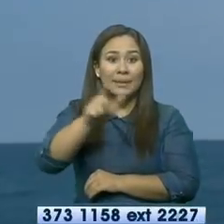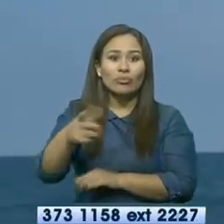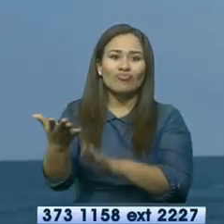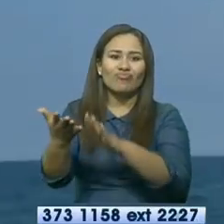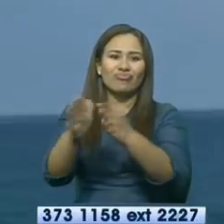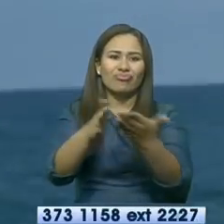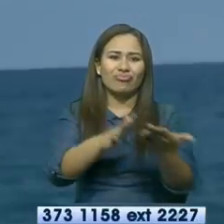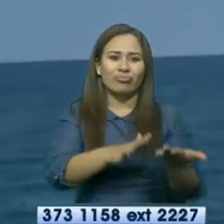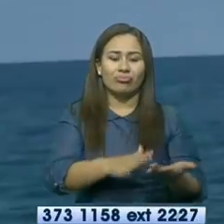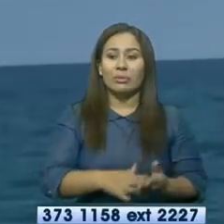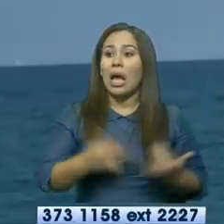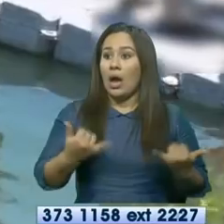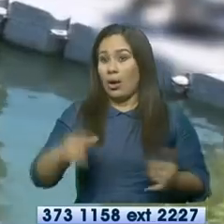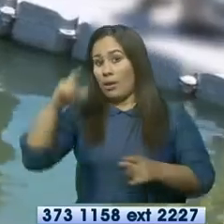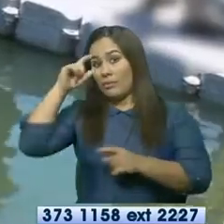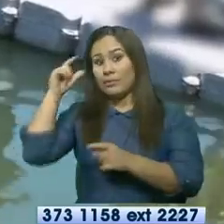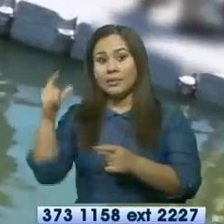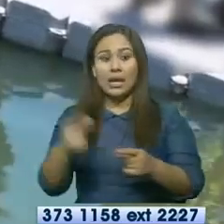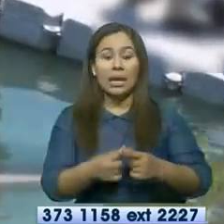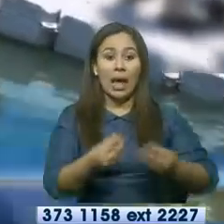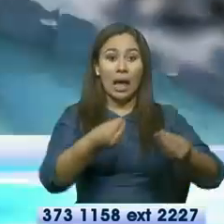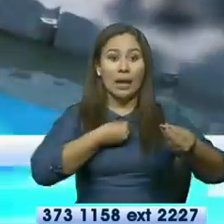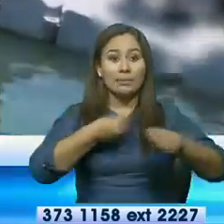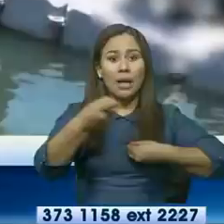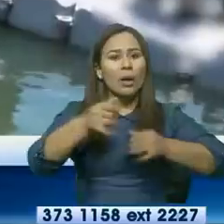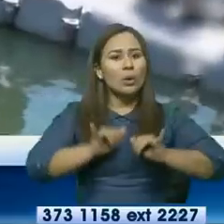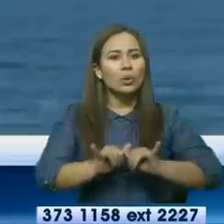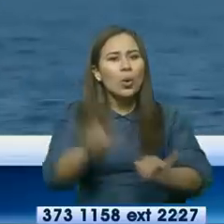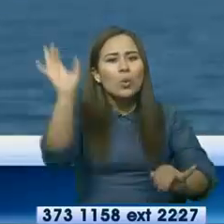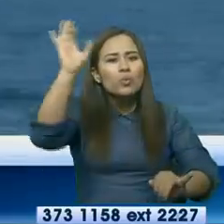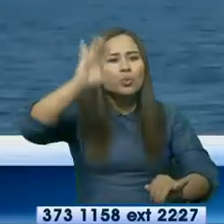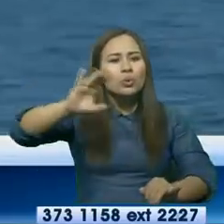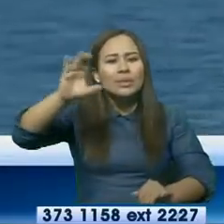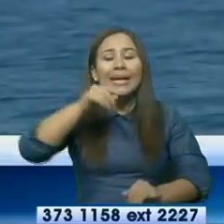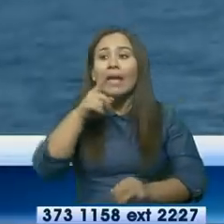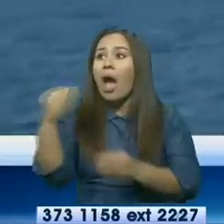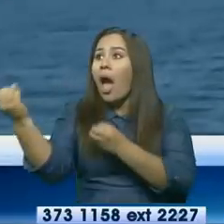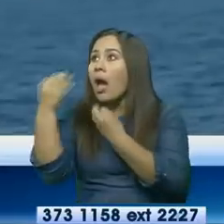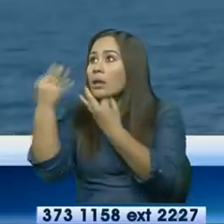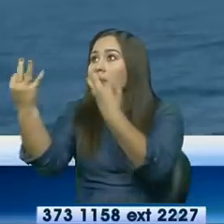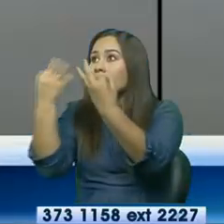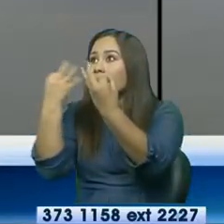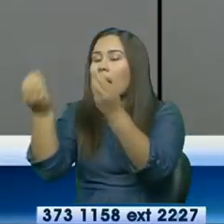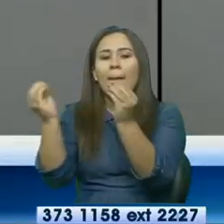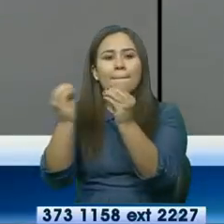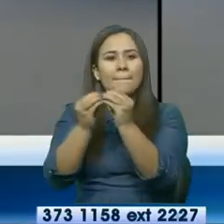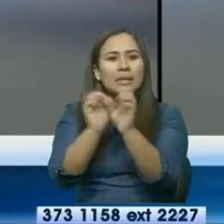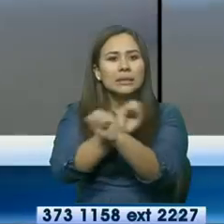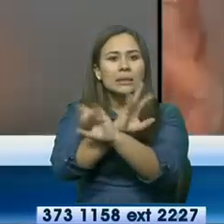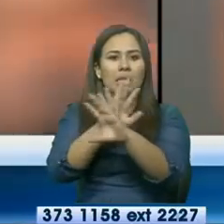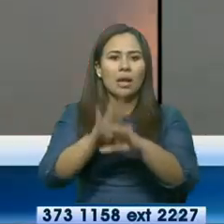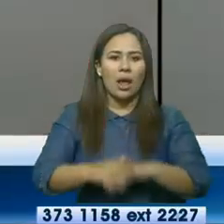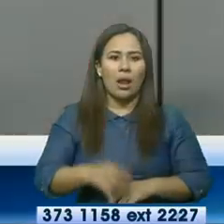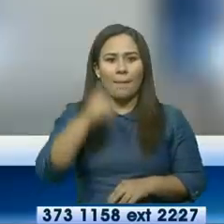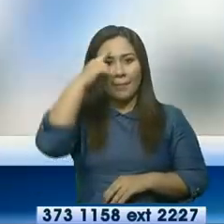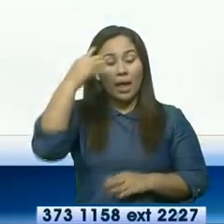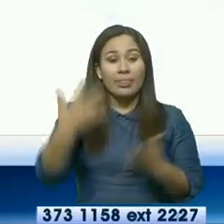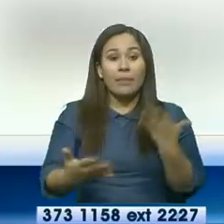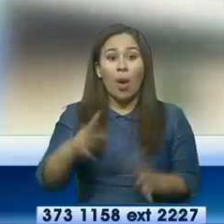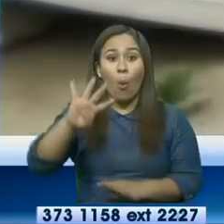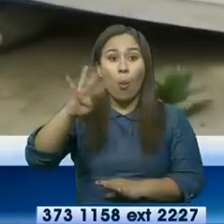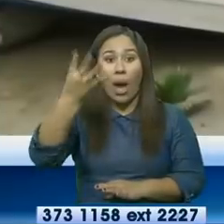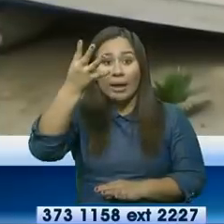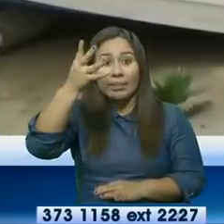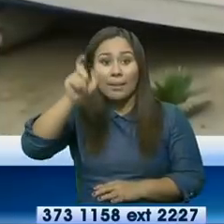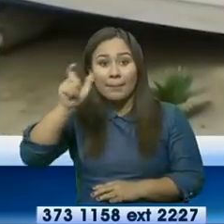la fiscalía informó que continúa la búsqueda de vestigios que aporten a la investigación en torno a una presunta cuarta víctima de este